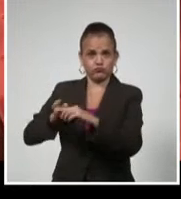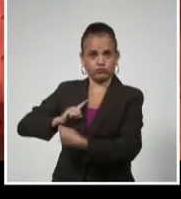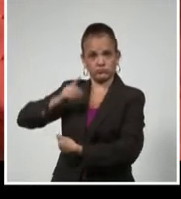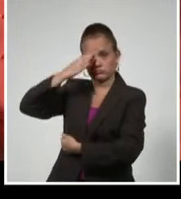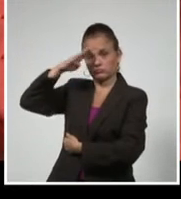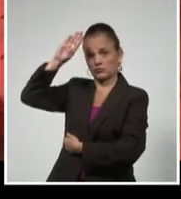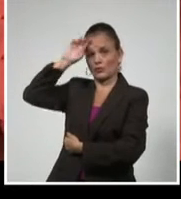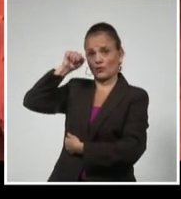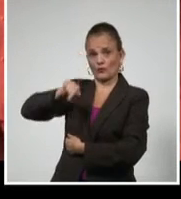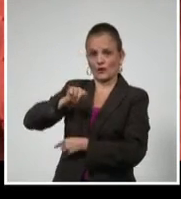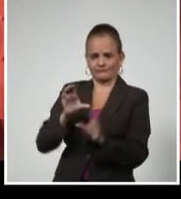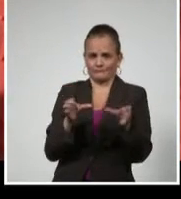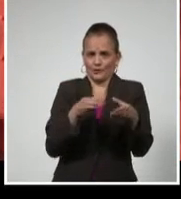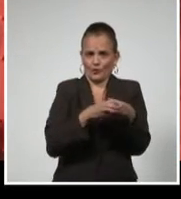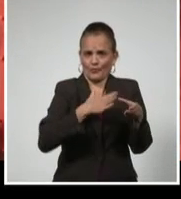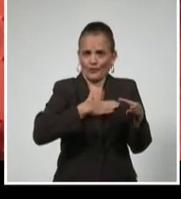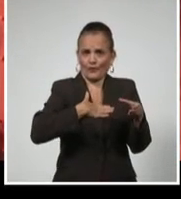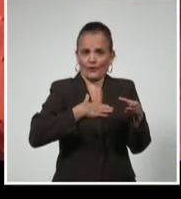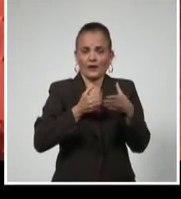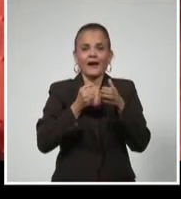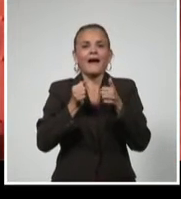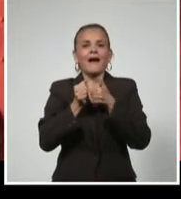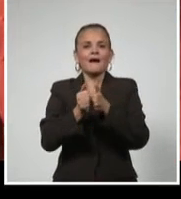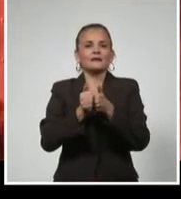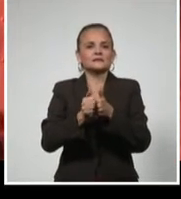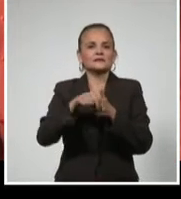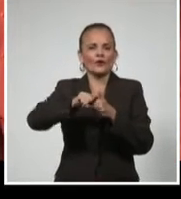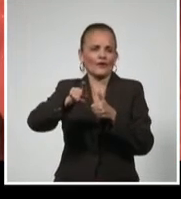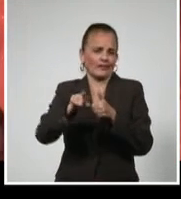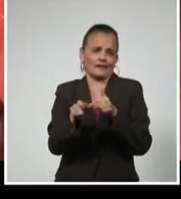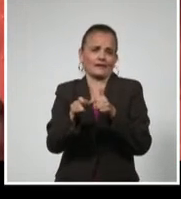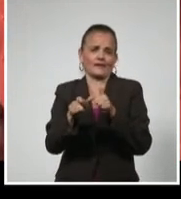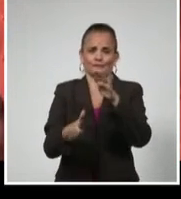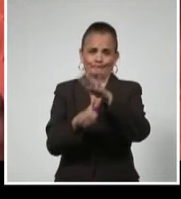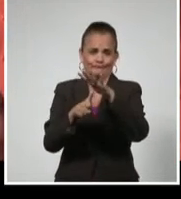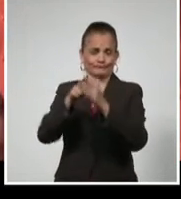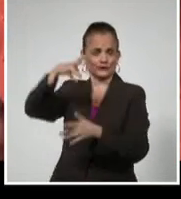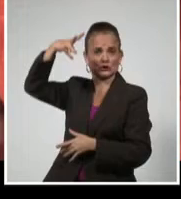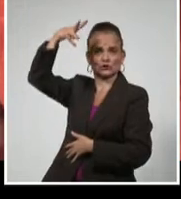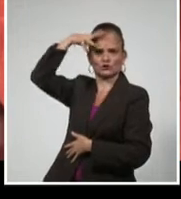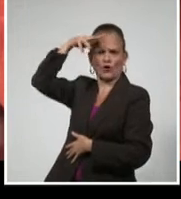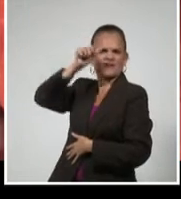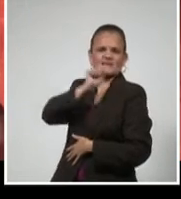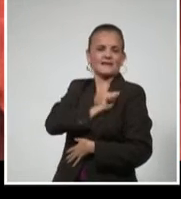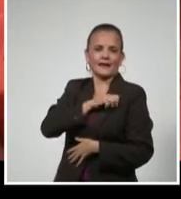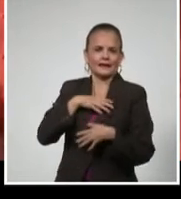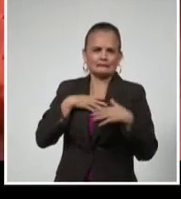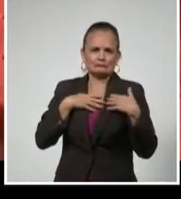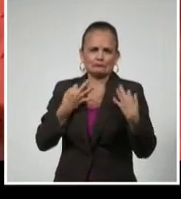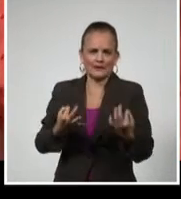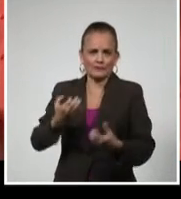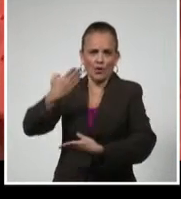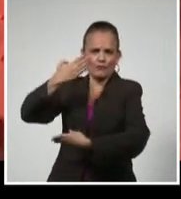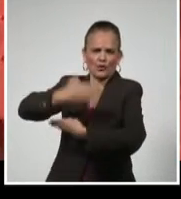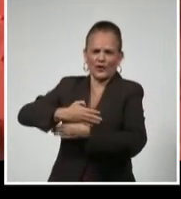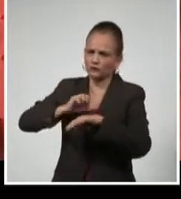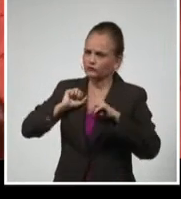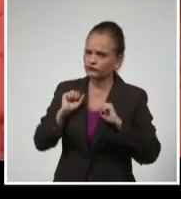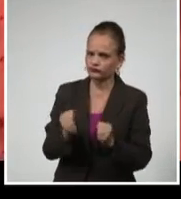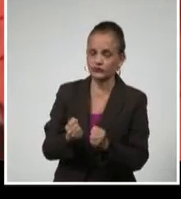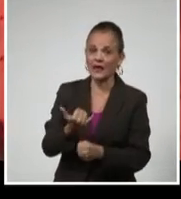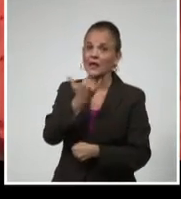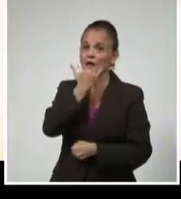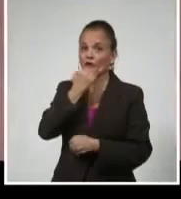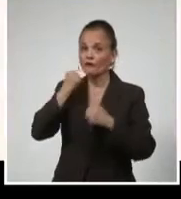club de Miami de asesores del señor Trump, se han empeñado realmente en hacer daño a la economía